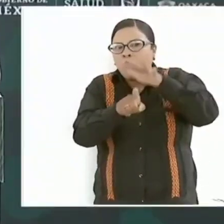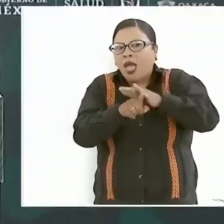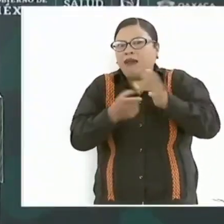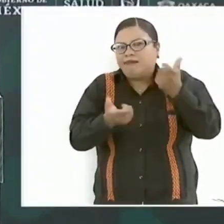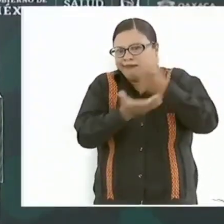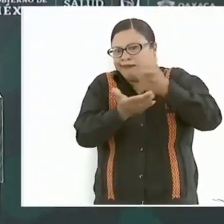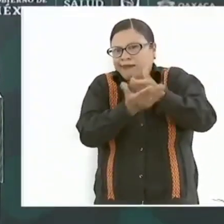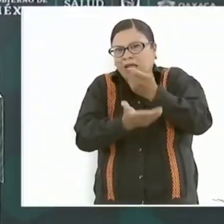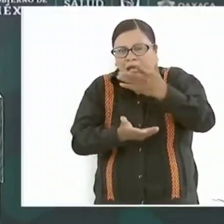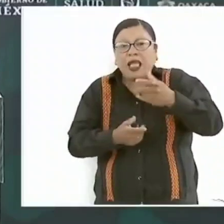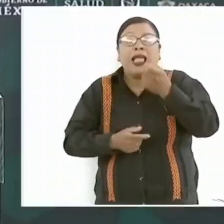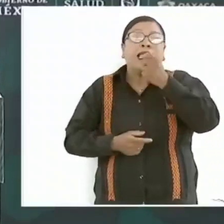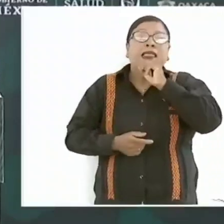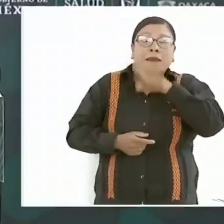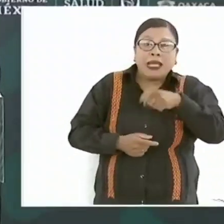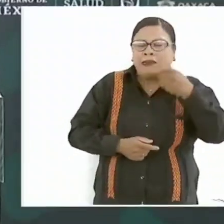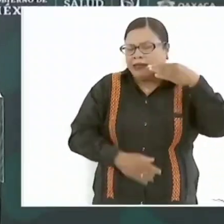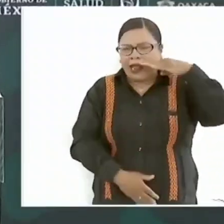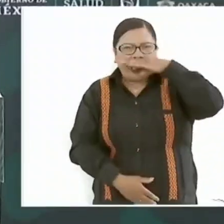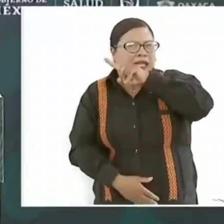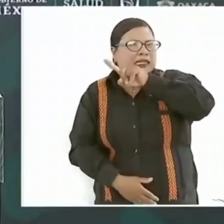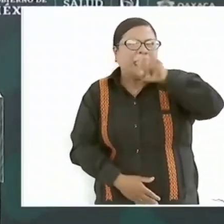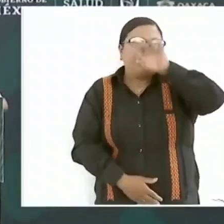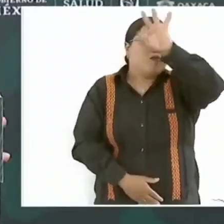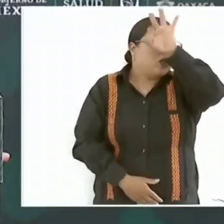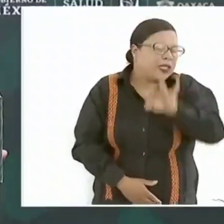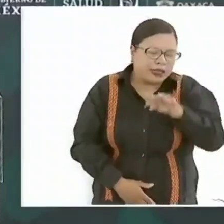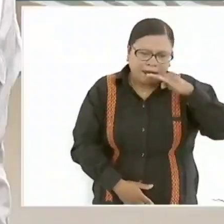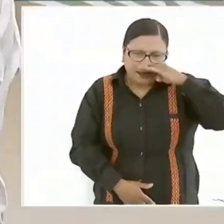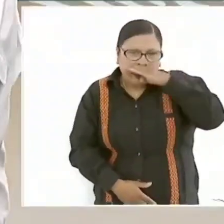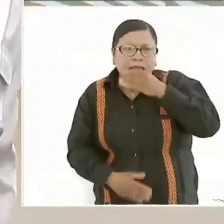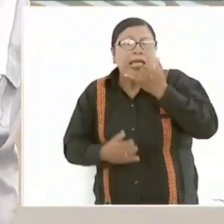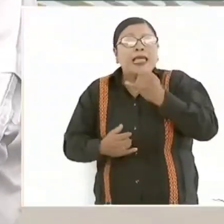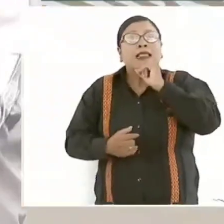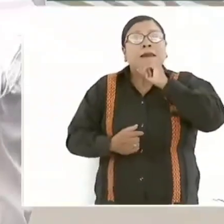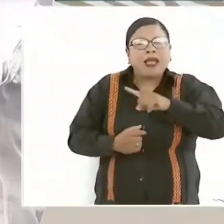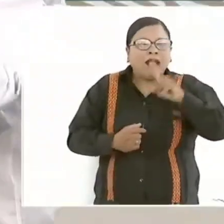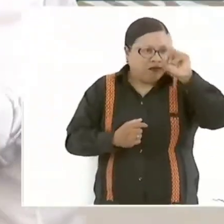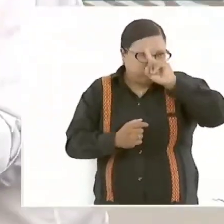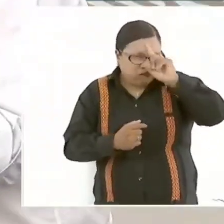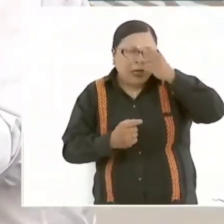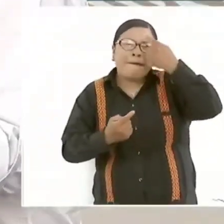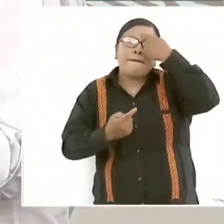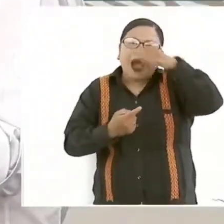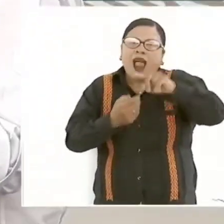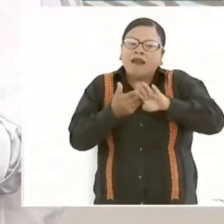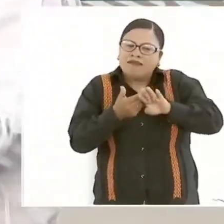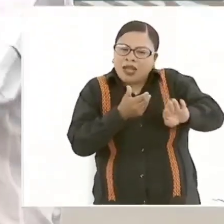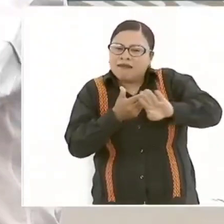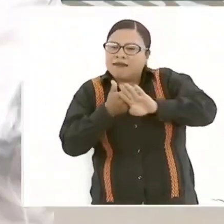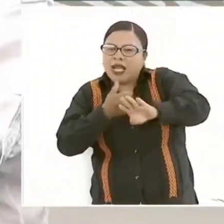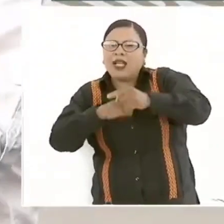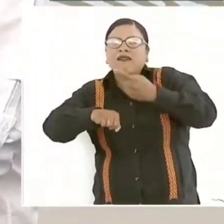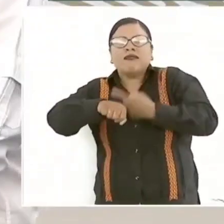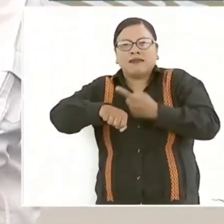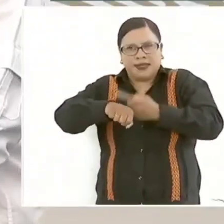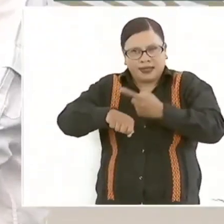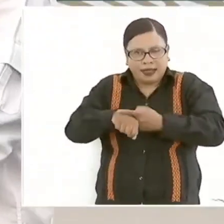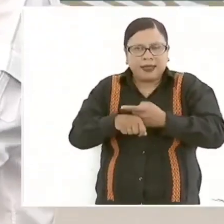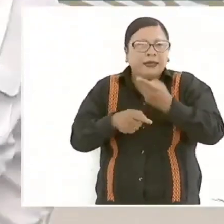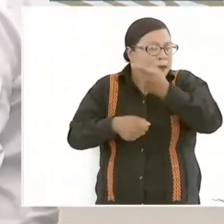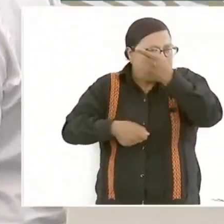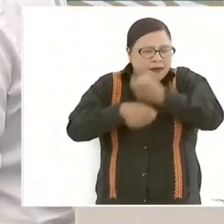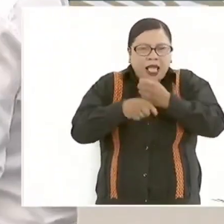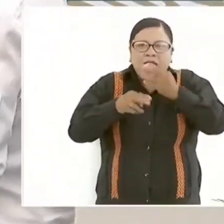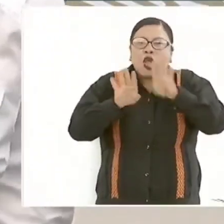también gratuito, 100%, y lo más importante, preventivo, es decir, incorporar el elemento preventivo, el primer nivel de